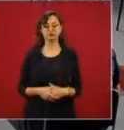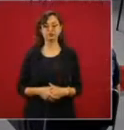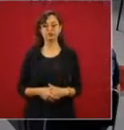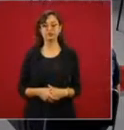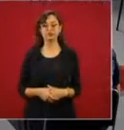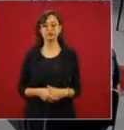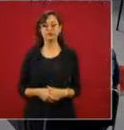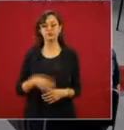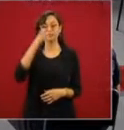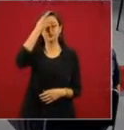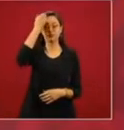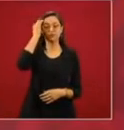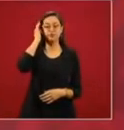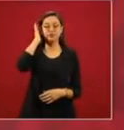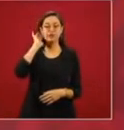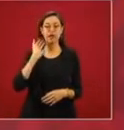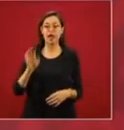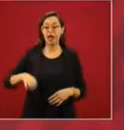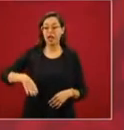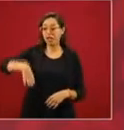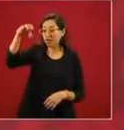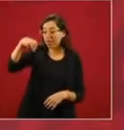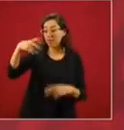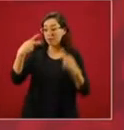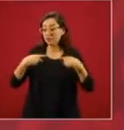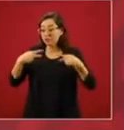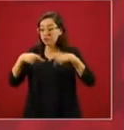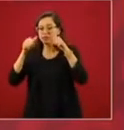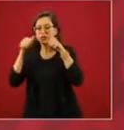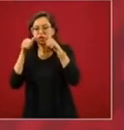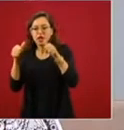de los Adultos Mayores.